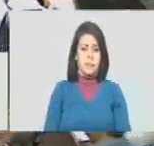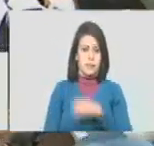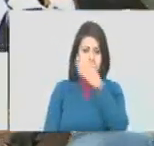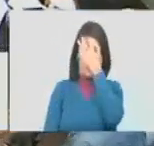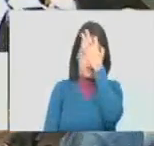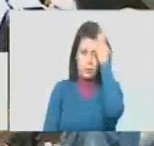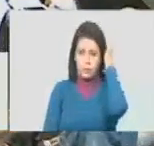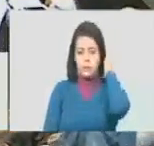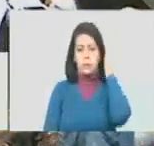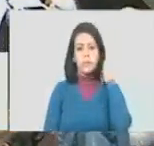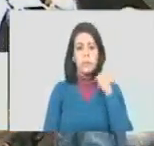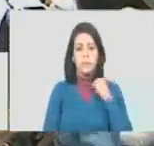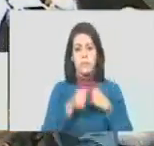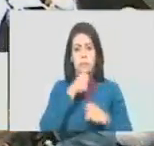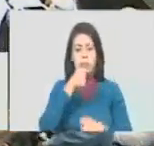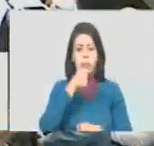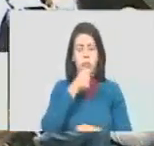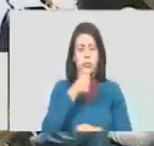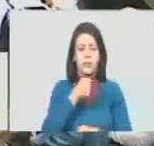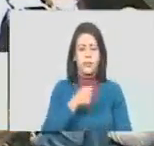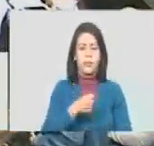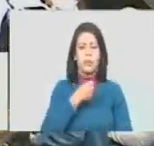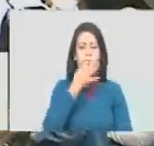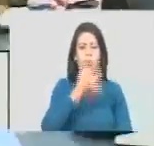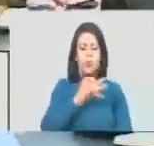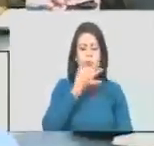Micrófono para la diputada, por favor. Buenas tardes.